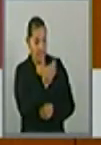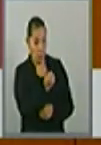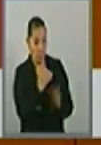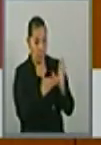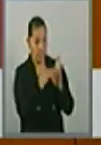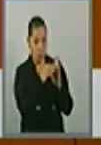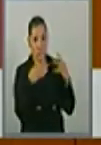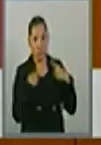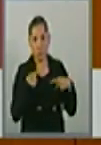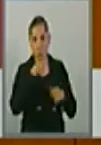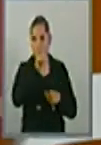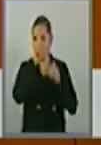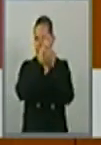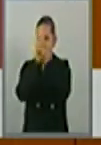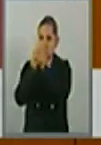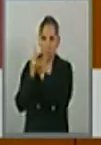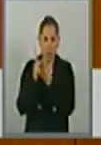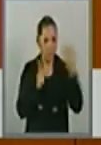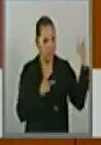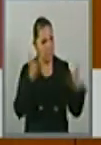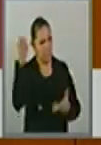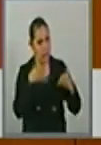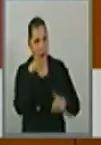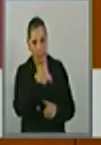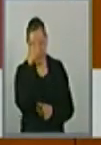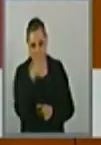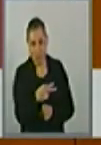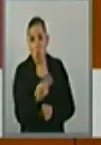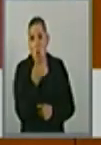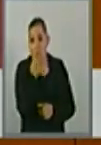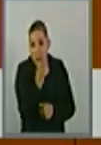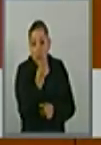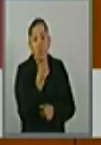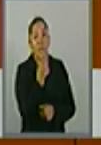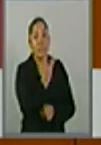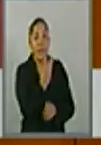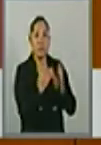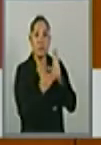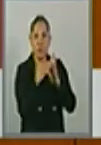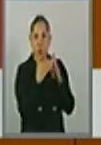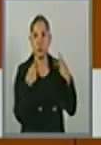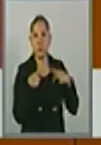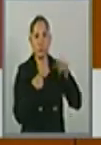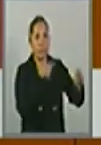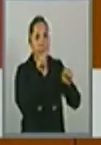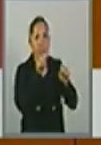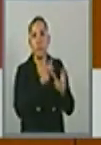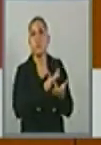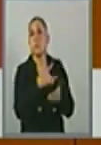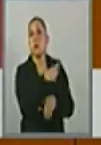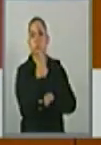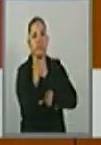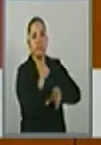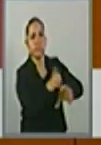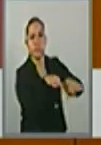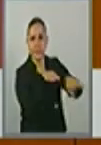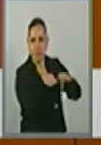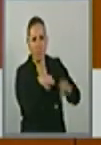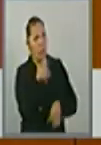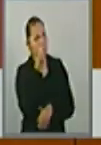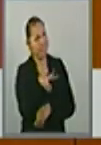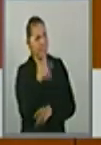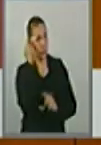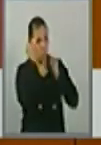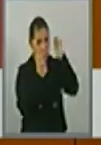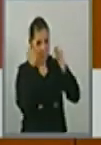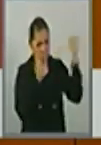extranjeros generando 3 millones de empleos directos sin duda es una gran fuente de divisas para nuestro